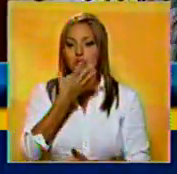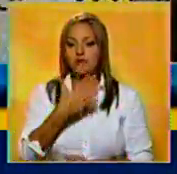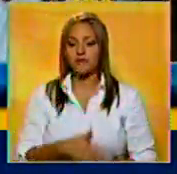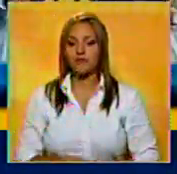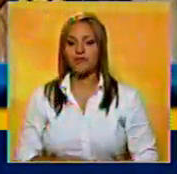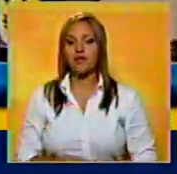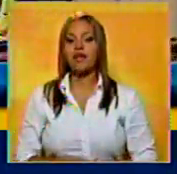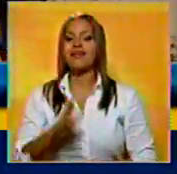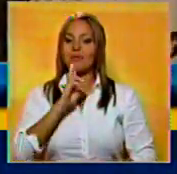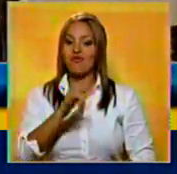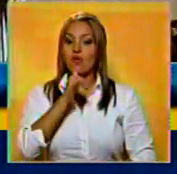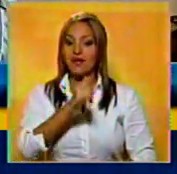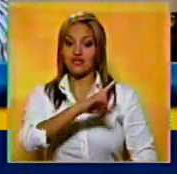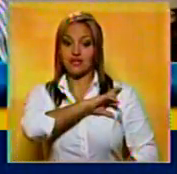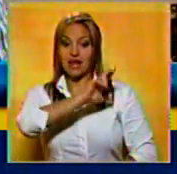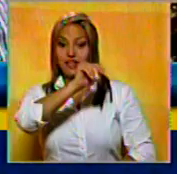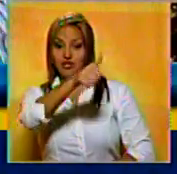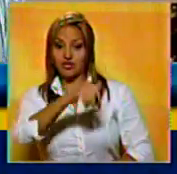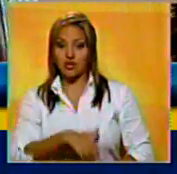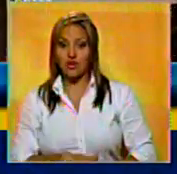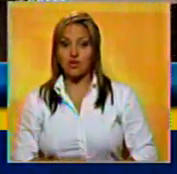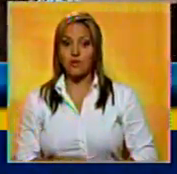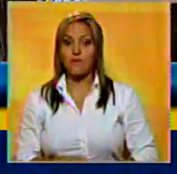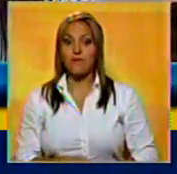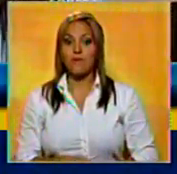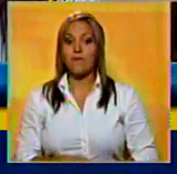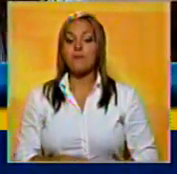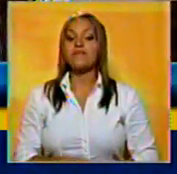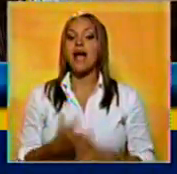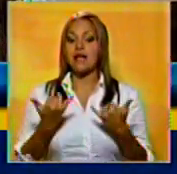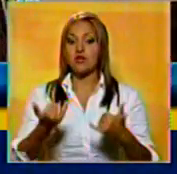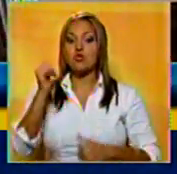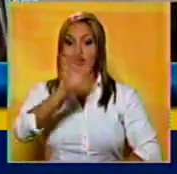Bien, declaraciones del rector Francisco José Virtuoso